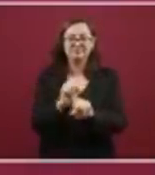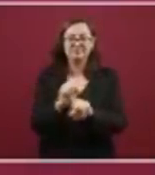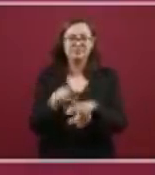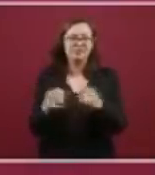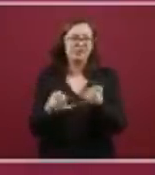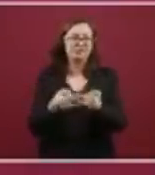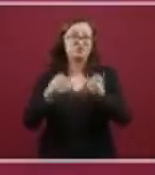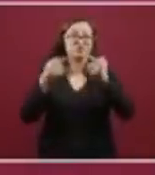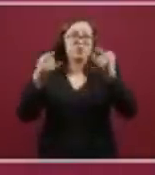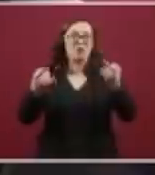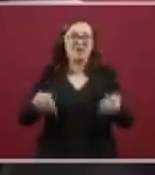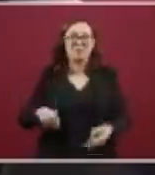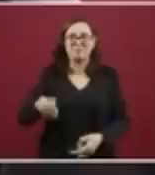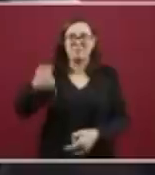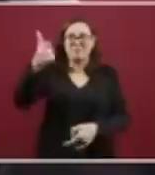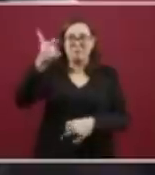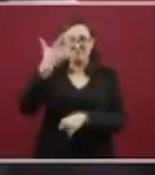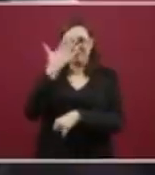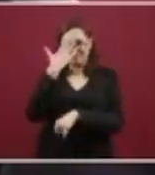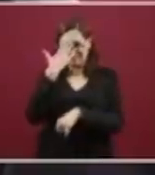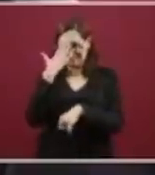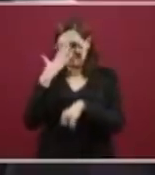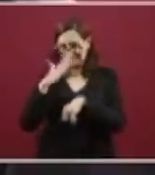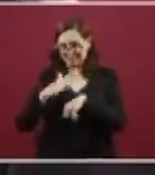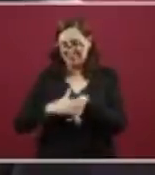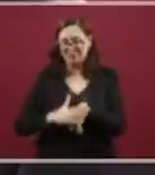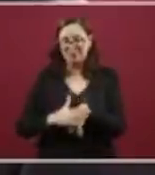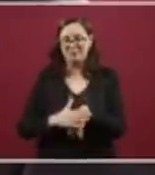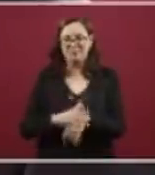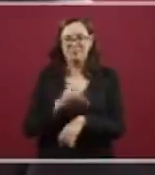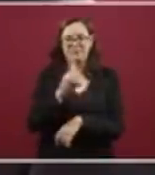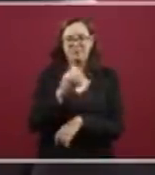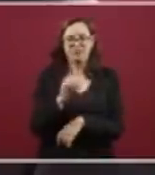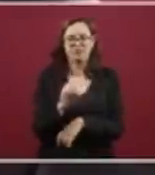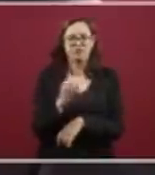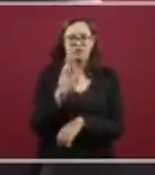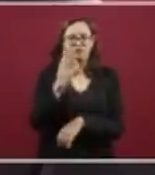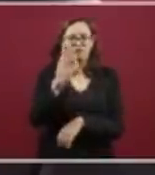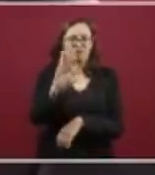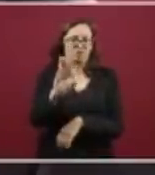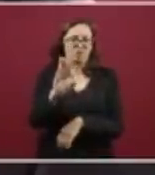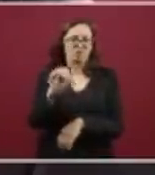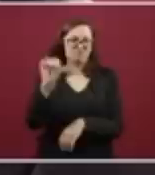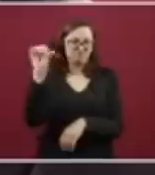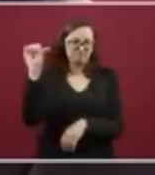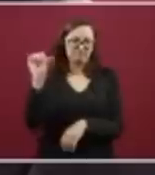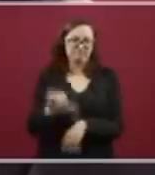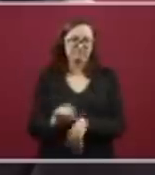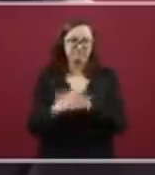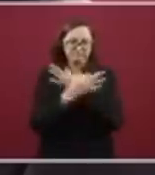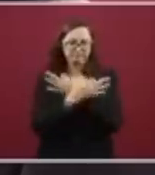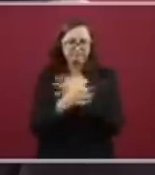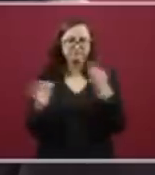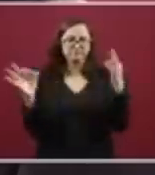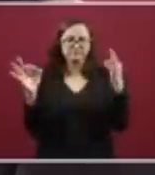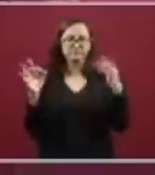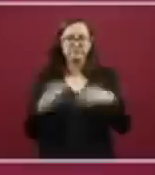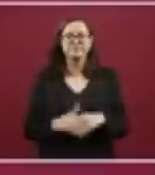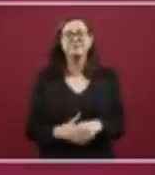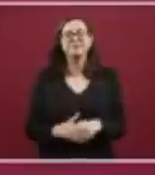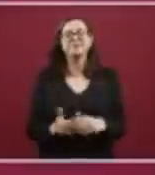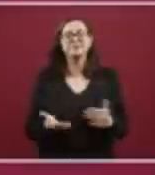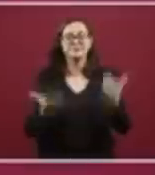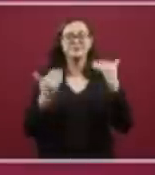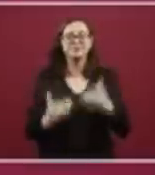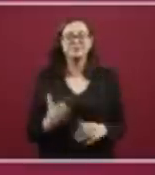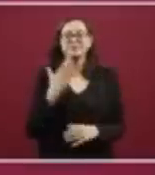histórico este diario oficial de la Federación. Muy bien,